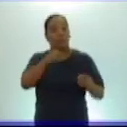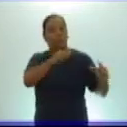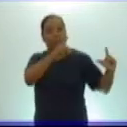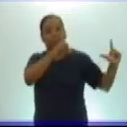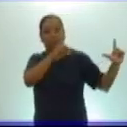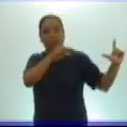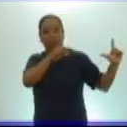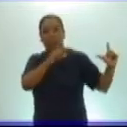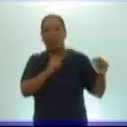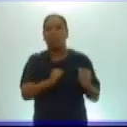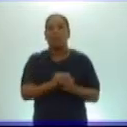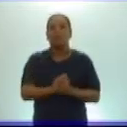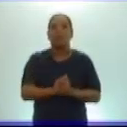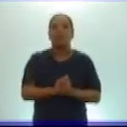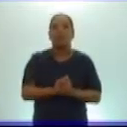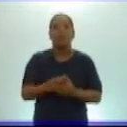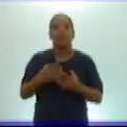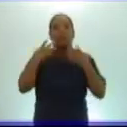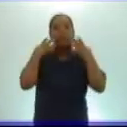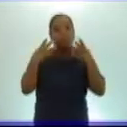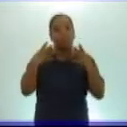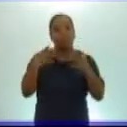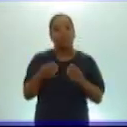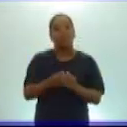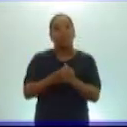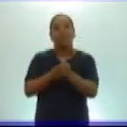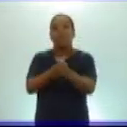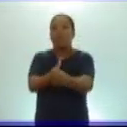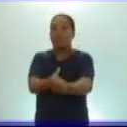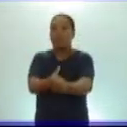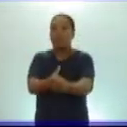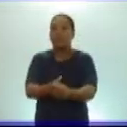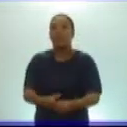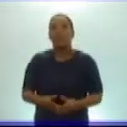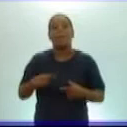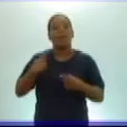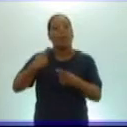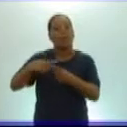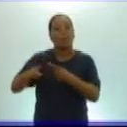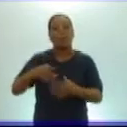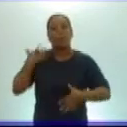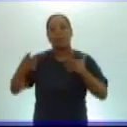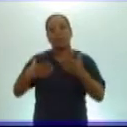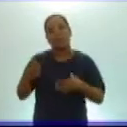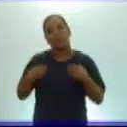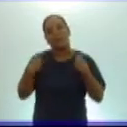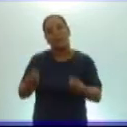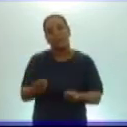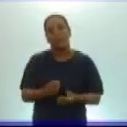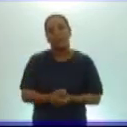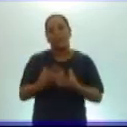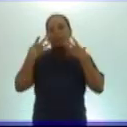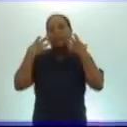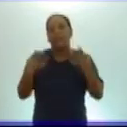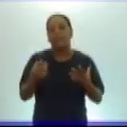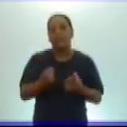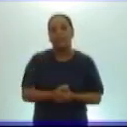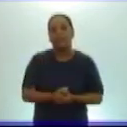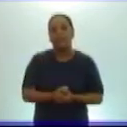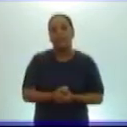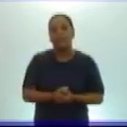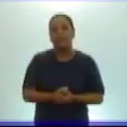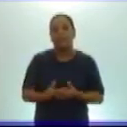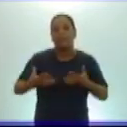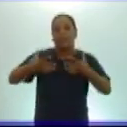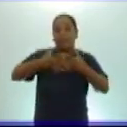de flujo porque les va a servir de guía para el resto de las actividades que les quiero proponer. Importante, tanto la